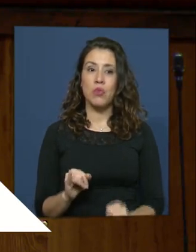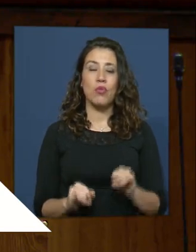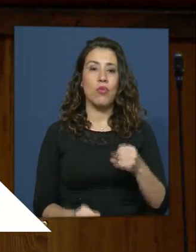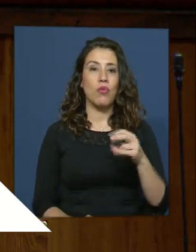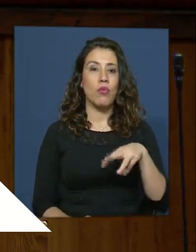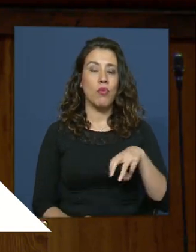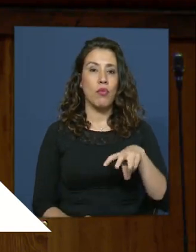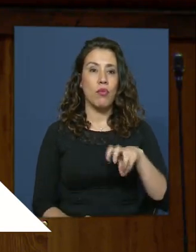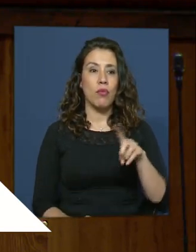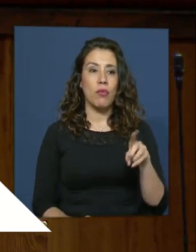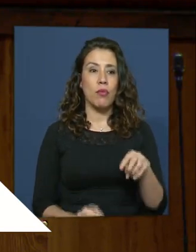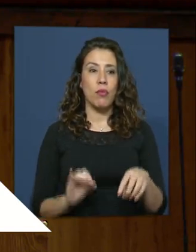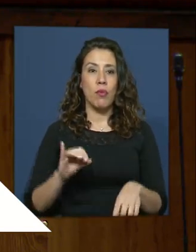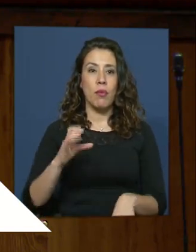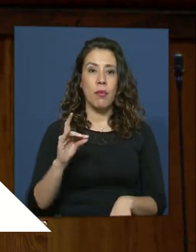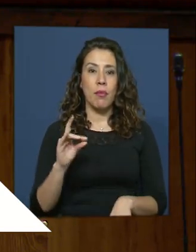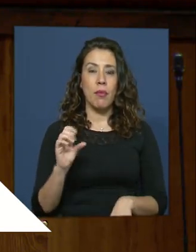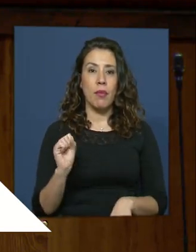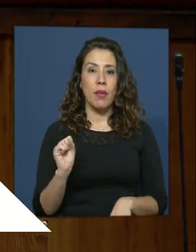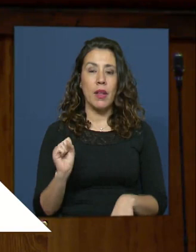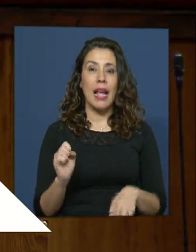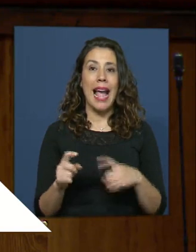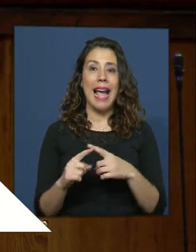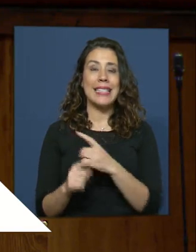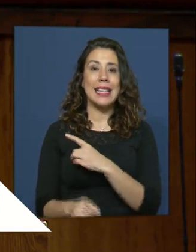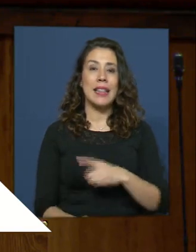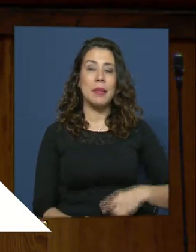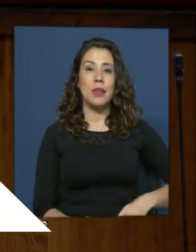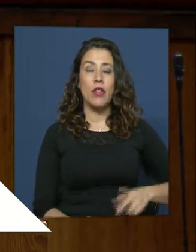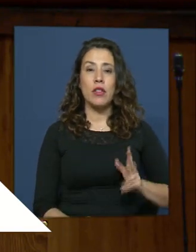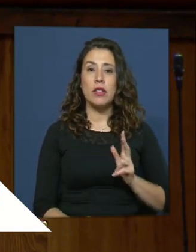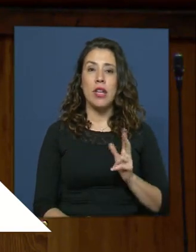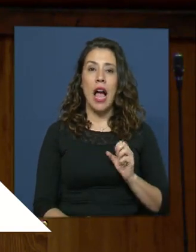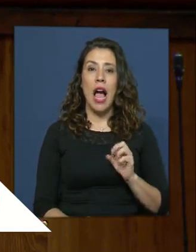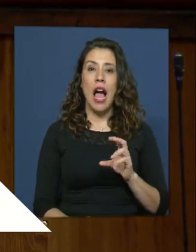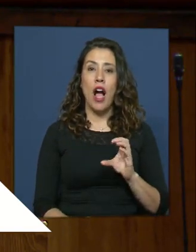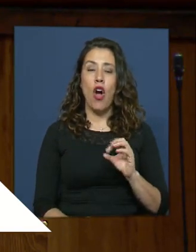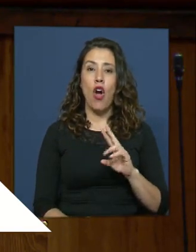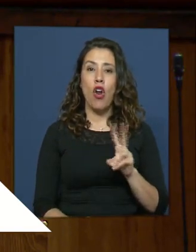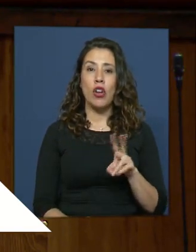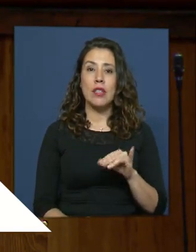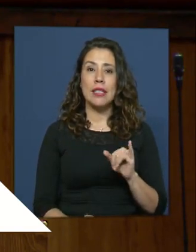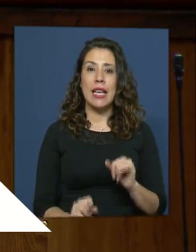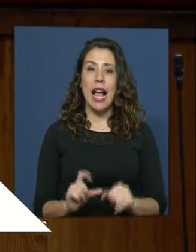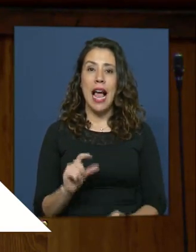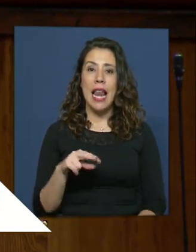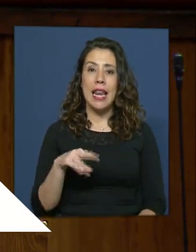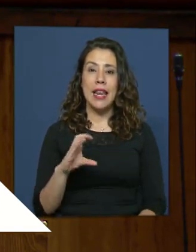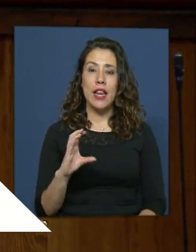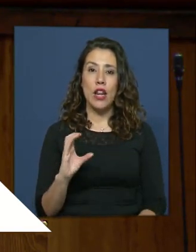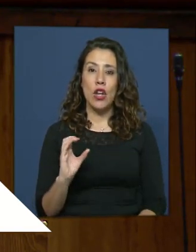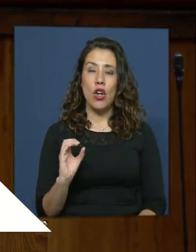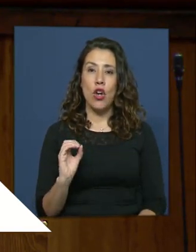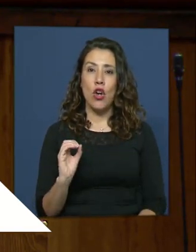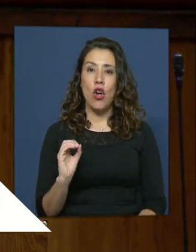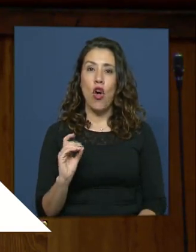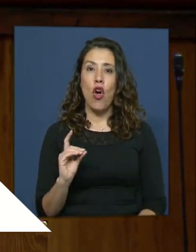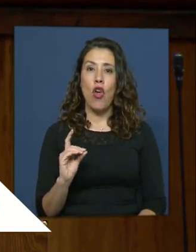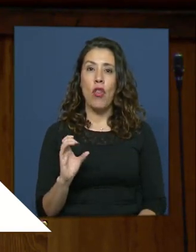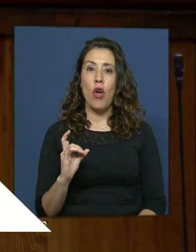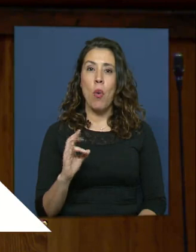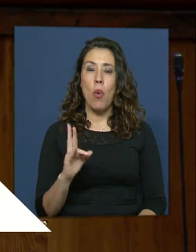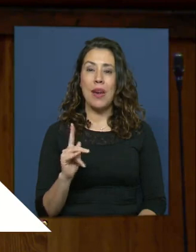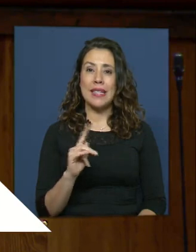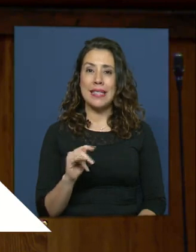Jiménez don Tucapel, Ojeda don Sergio y de los exdiputados señores Acorsi don Enrique, Alinco don René y de Oresti don